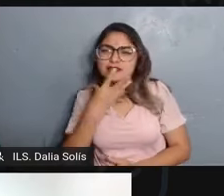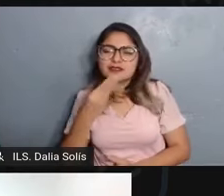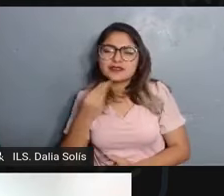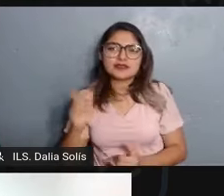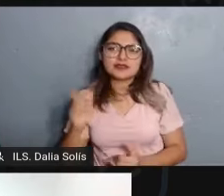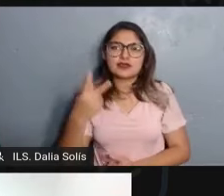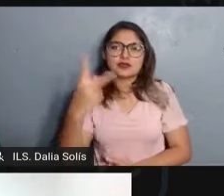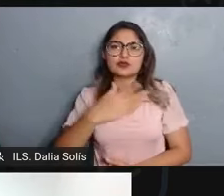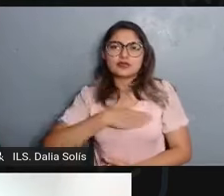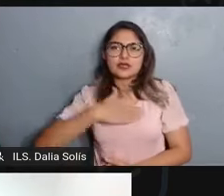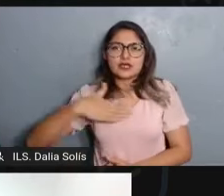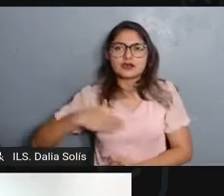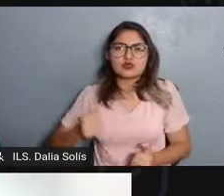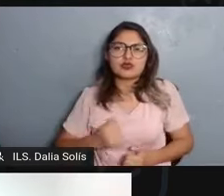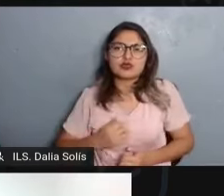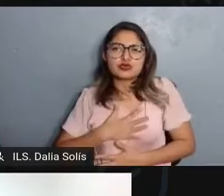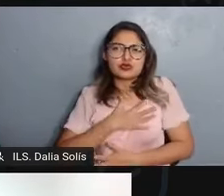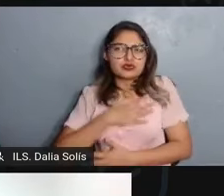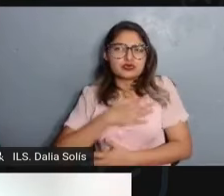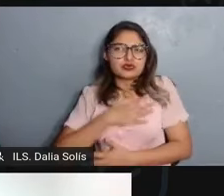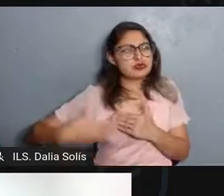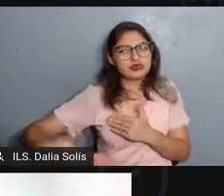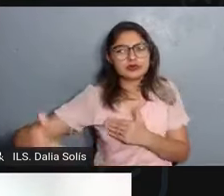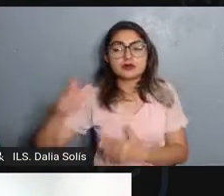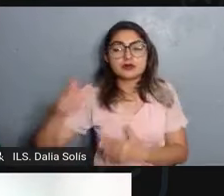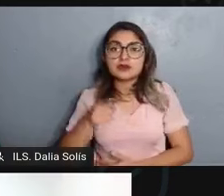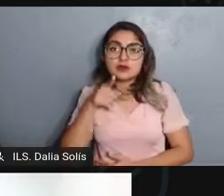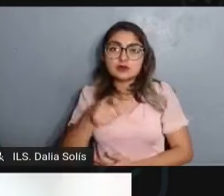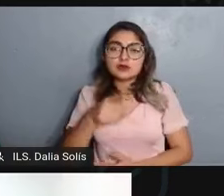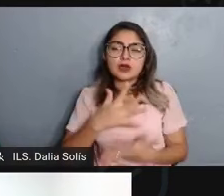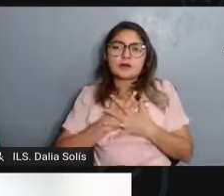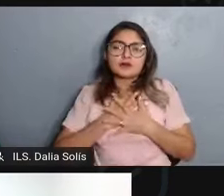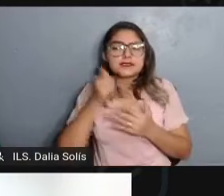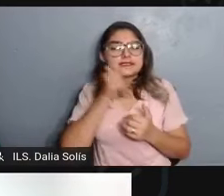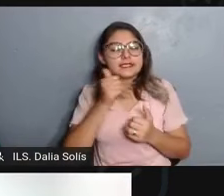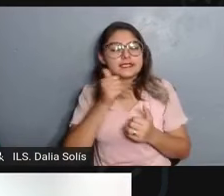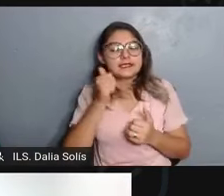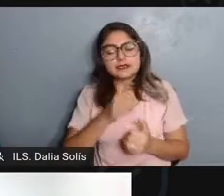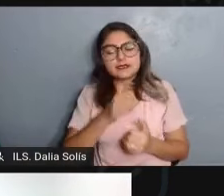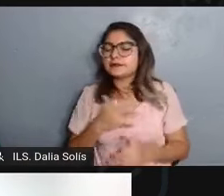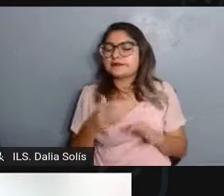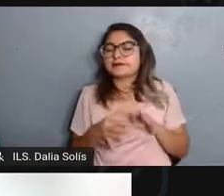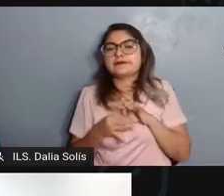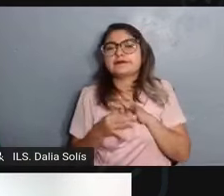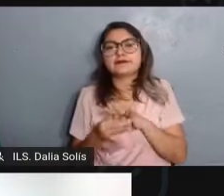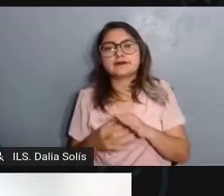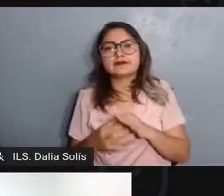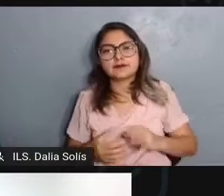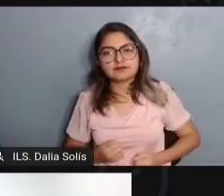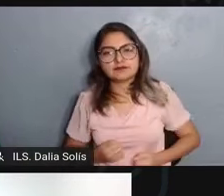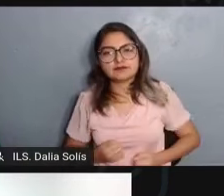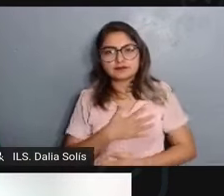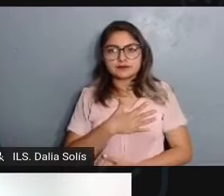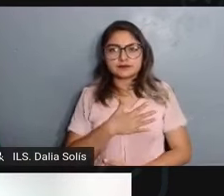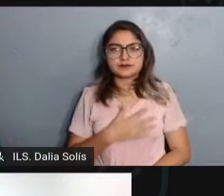embriague para siempre. Y entonces nos damos cuenta que desde tiempos